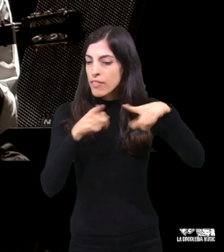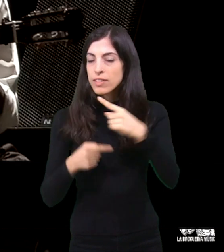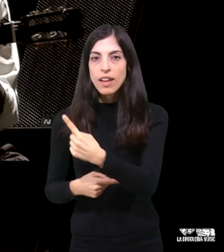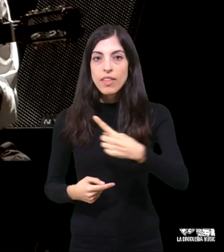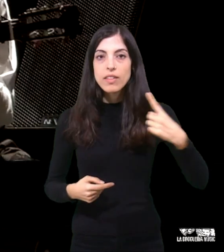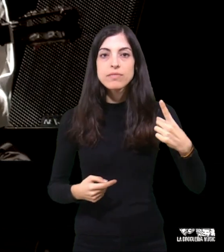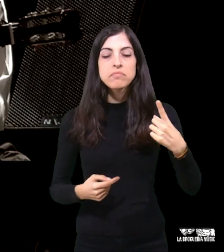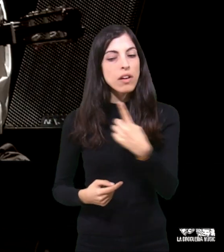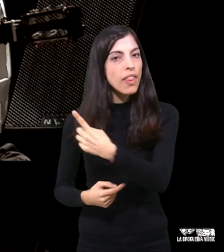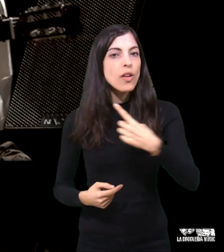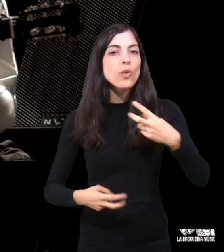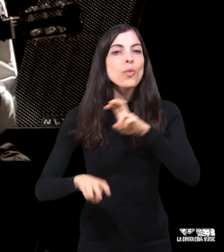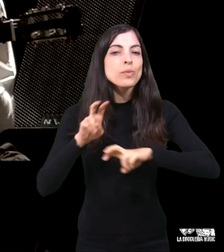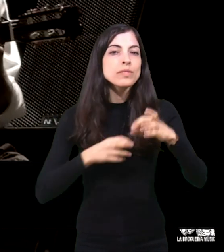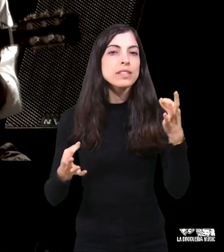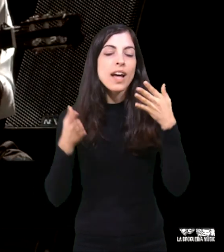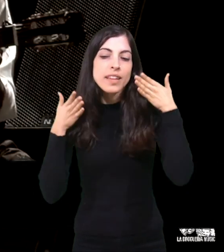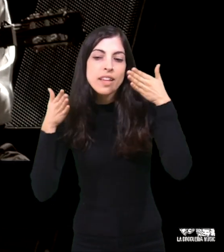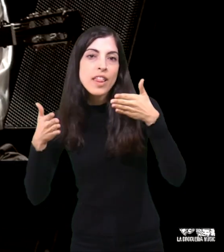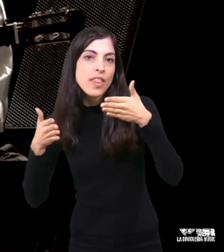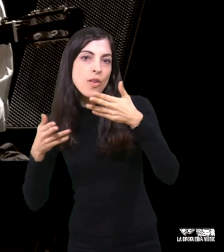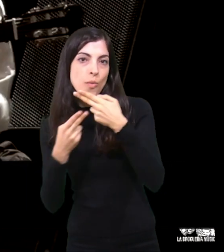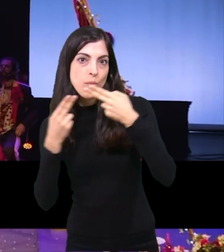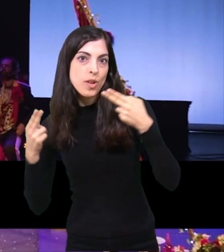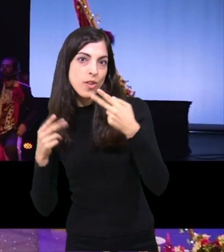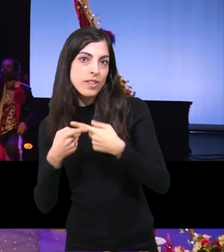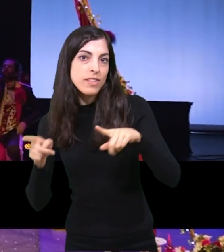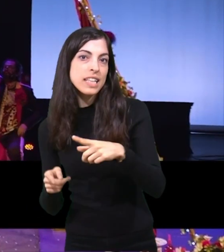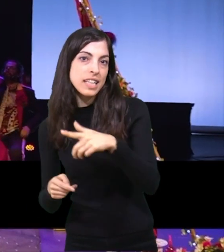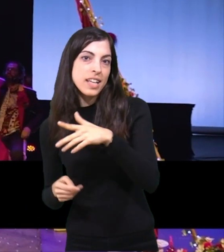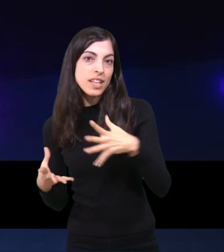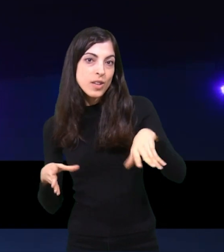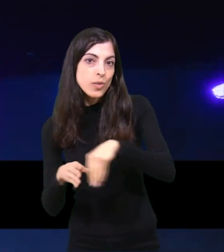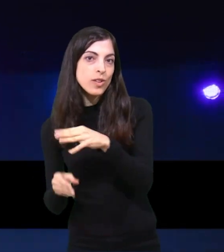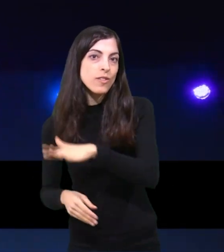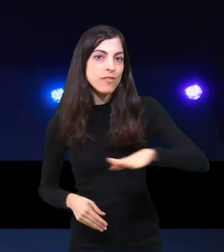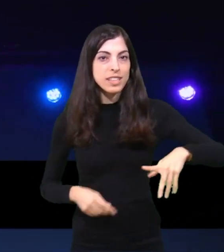distintos entre sí y que buscan su propio público, incluido el infantil y familiar.